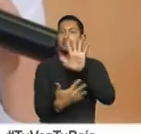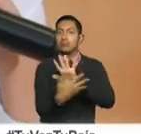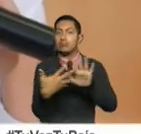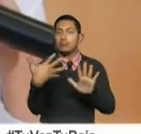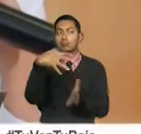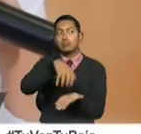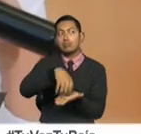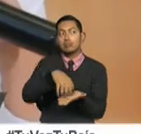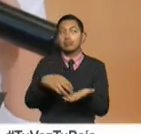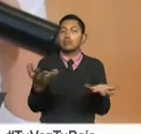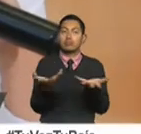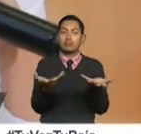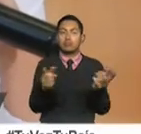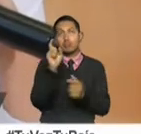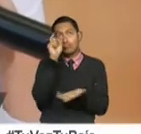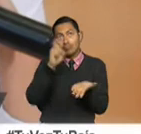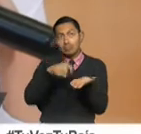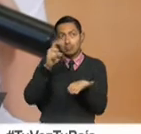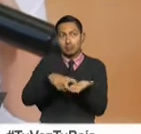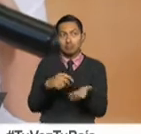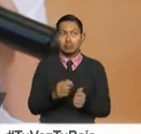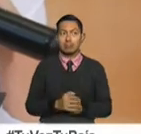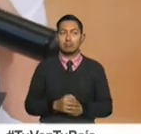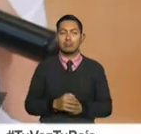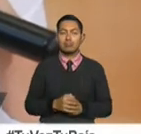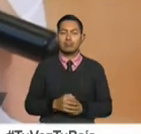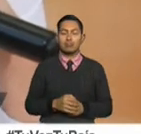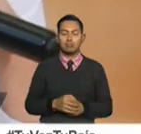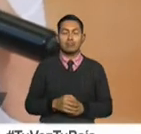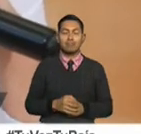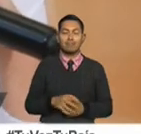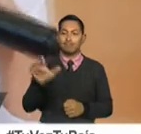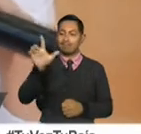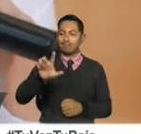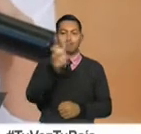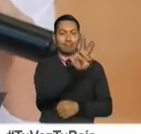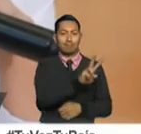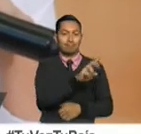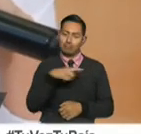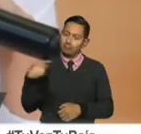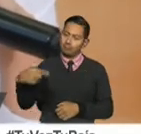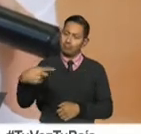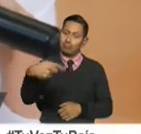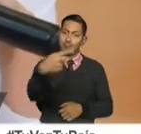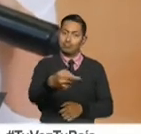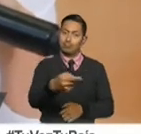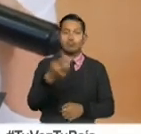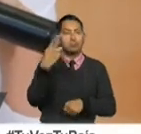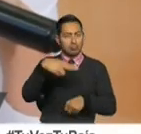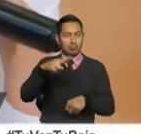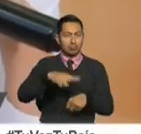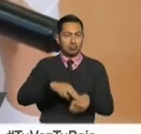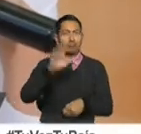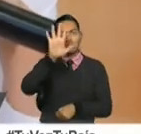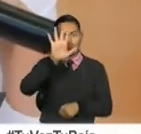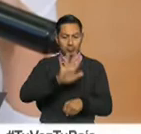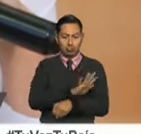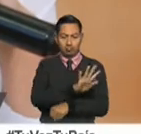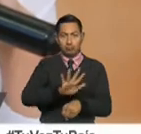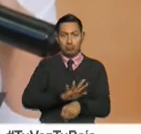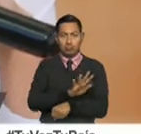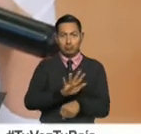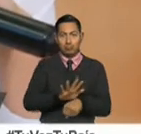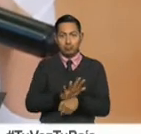modalidad presencial hay la posibilidad de tener tres tipos de jornada. La jornada regular, que son 5 horas, la